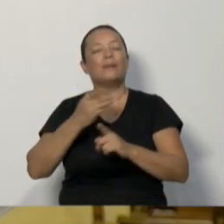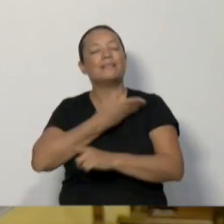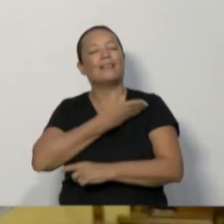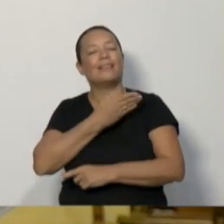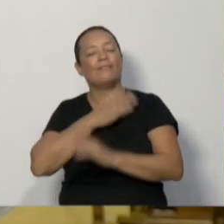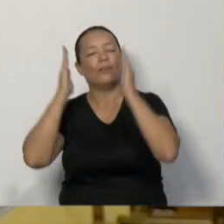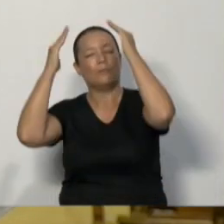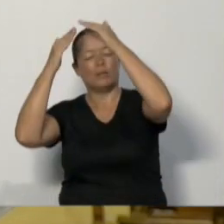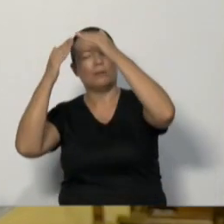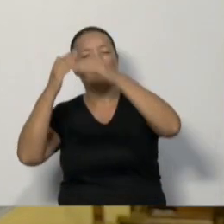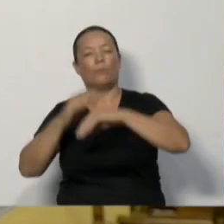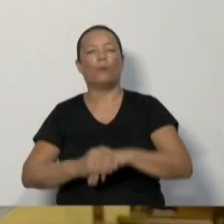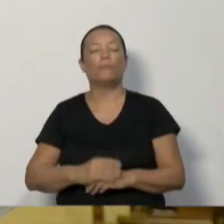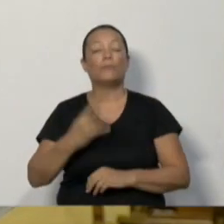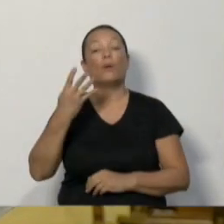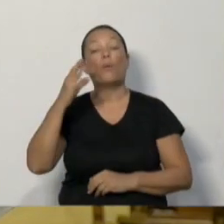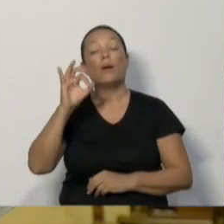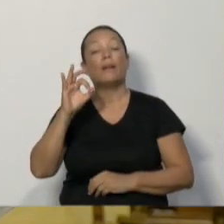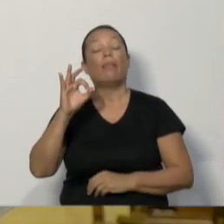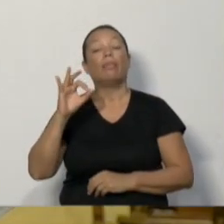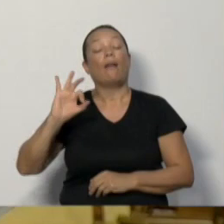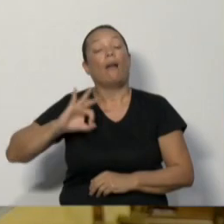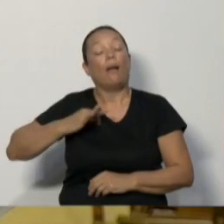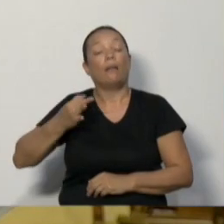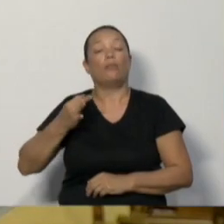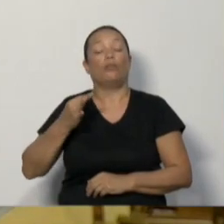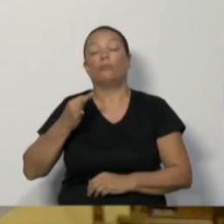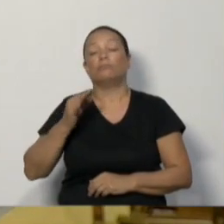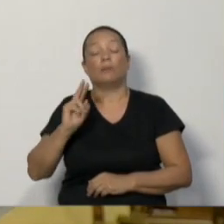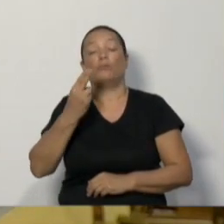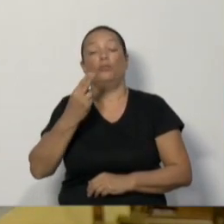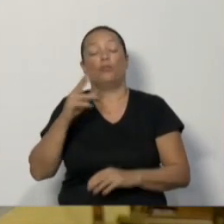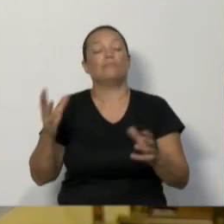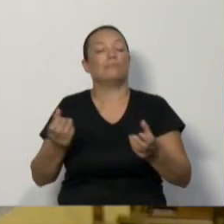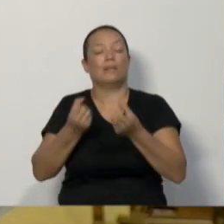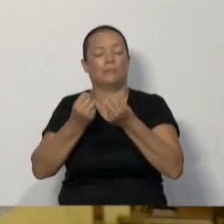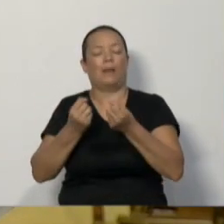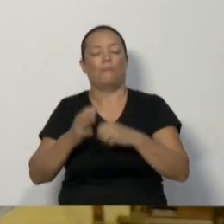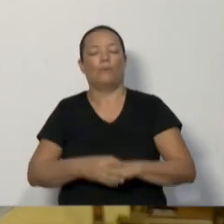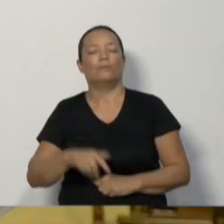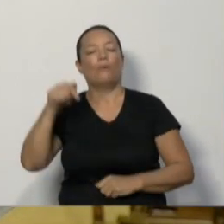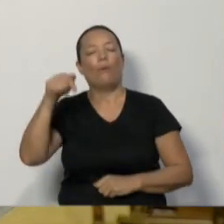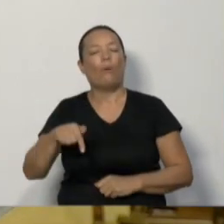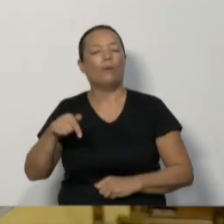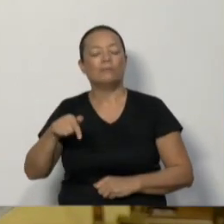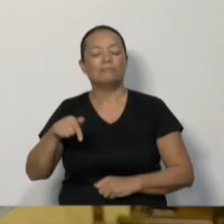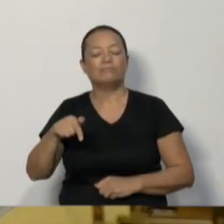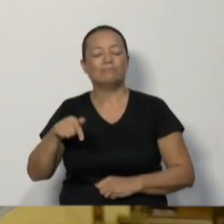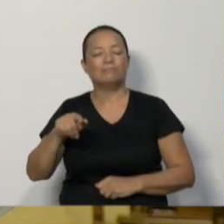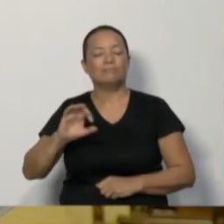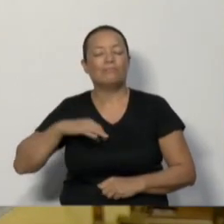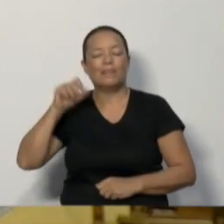Celebramos 40 años de su fallecimiento, y digo celebramos porque su vida sigue siendo para nosotros